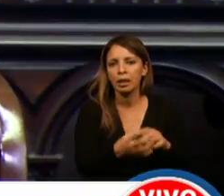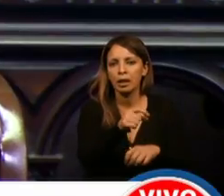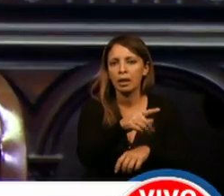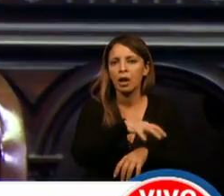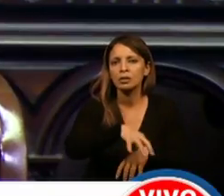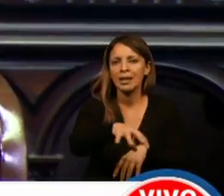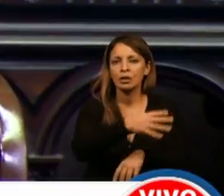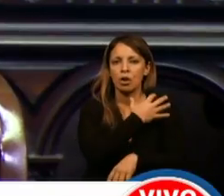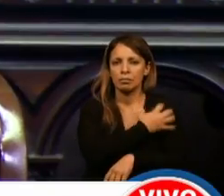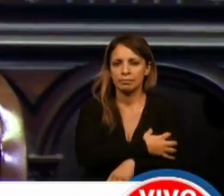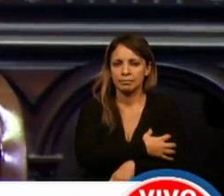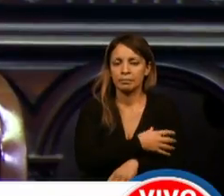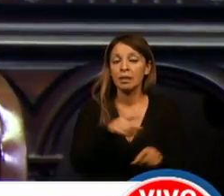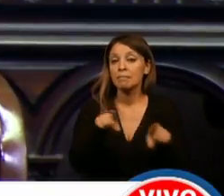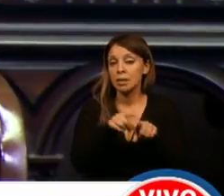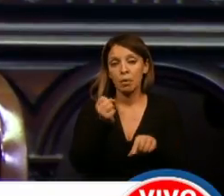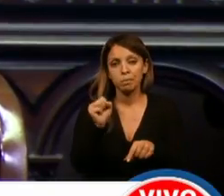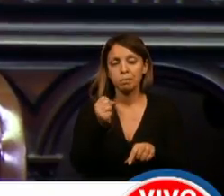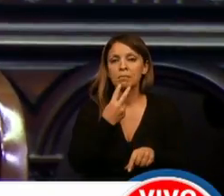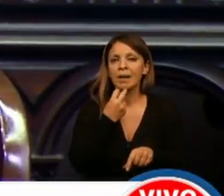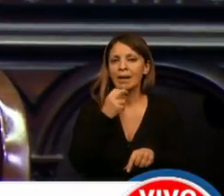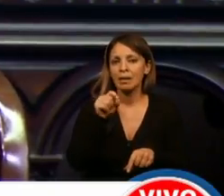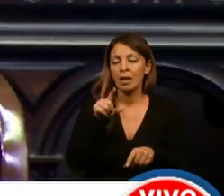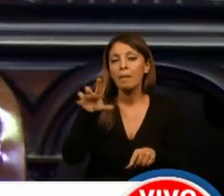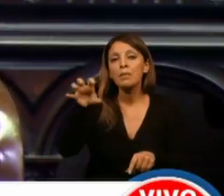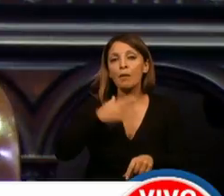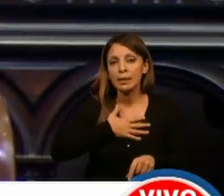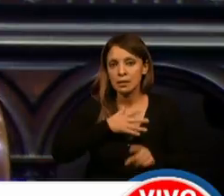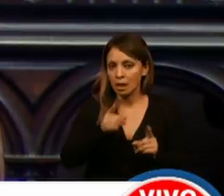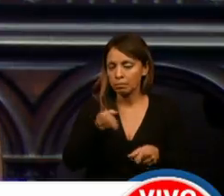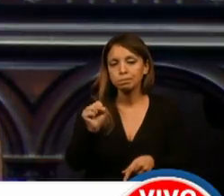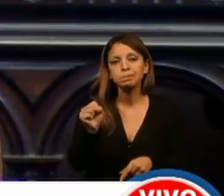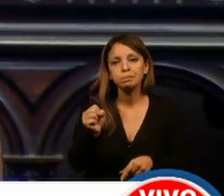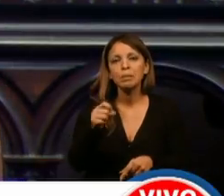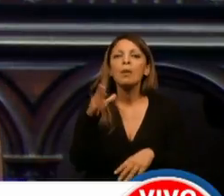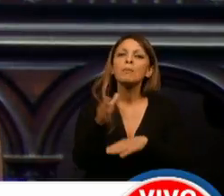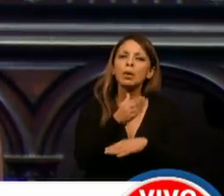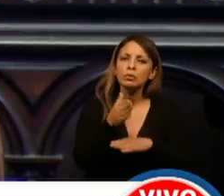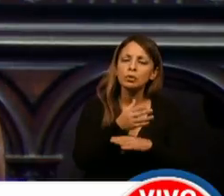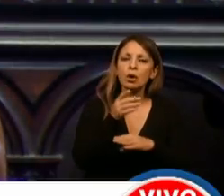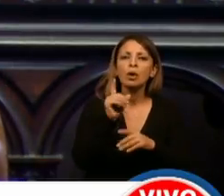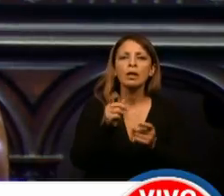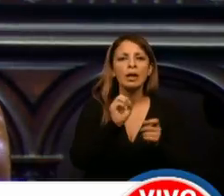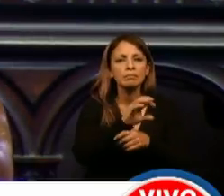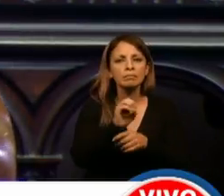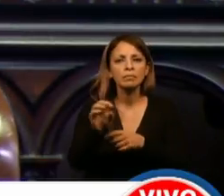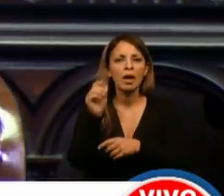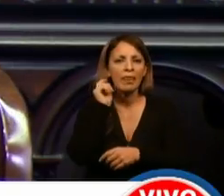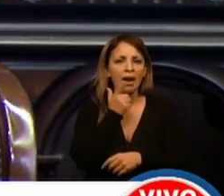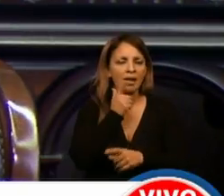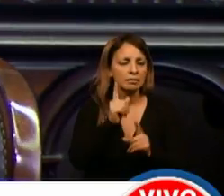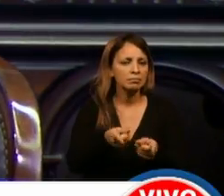esto sucedió en materia energética en la provincia en particular también con la producción y con la provisión del gas